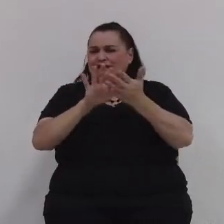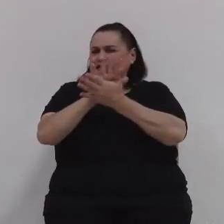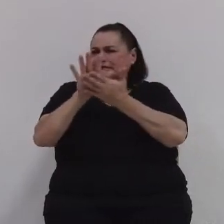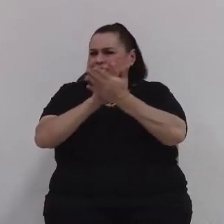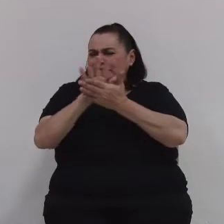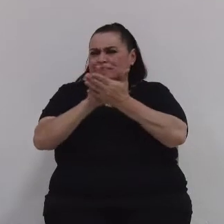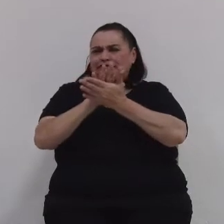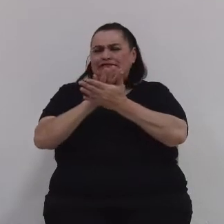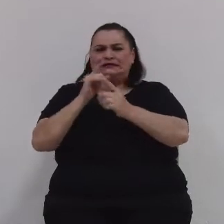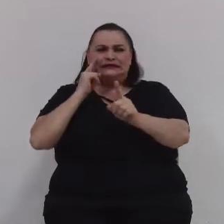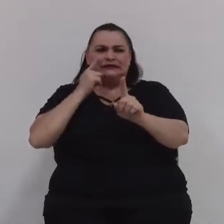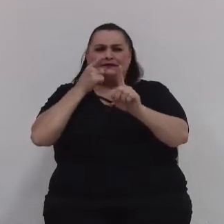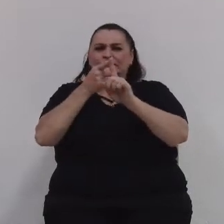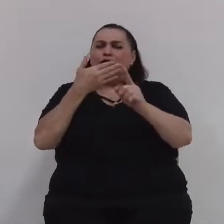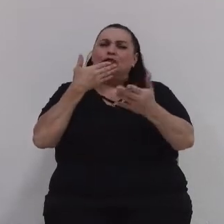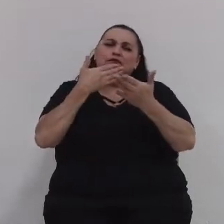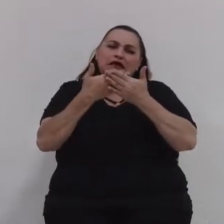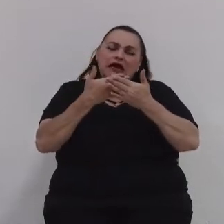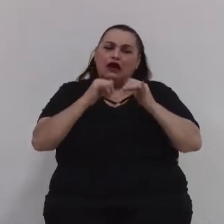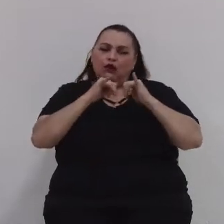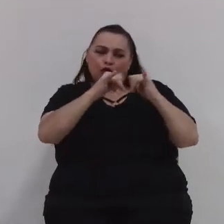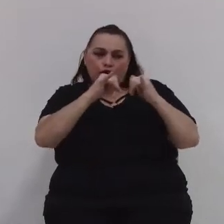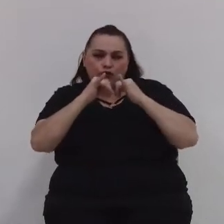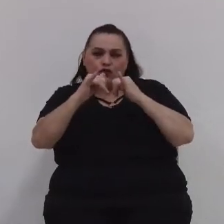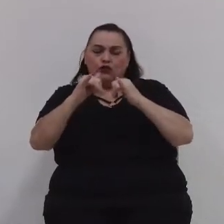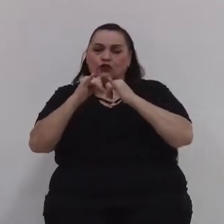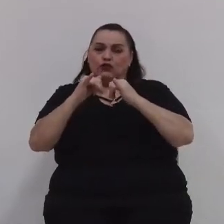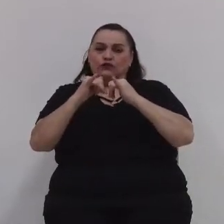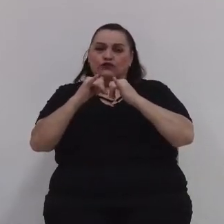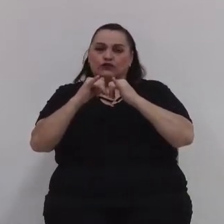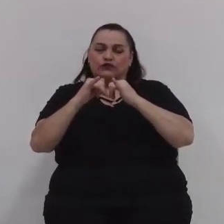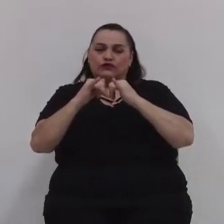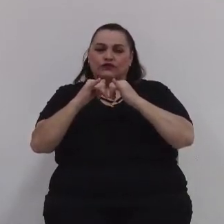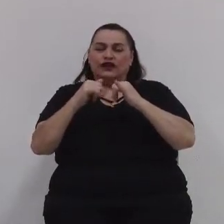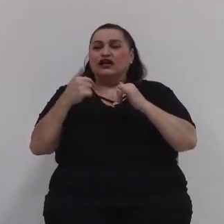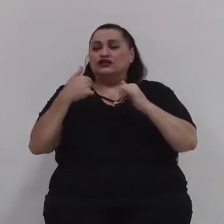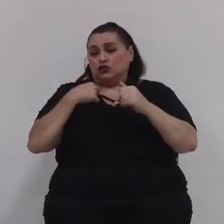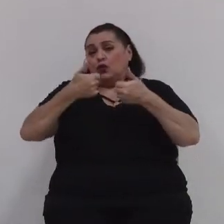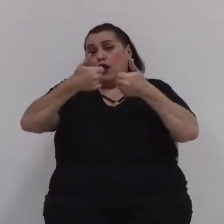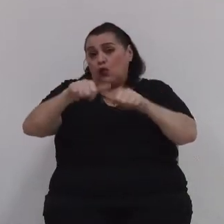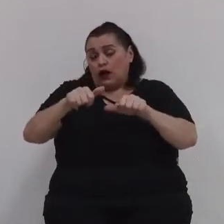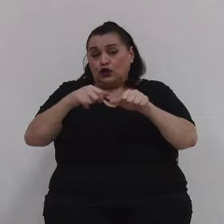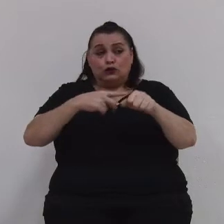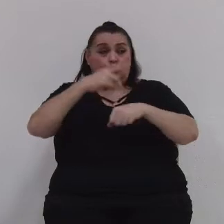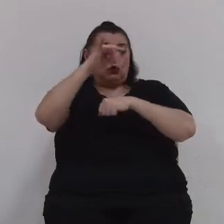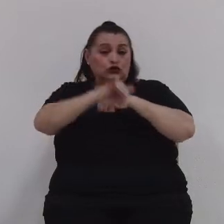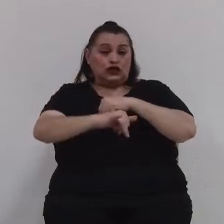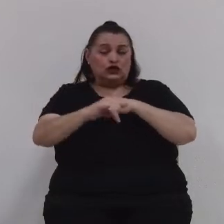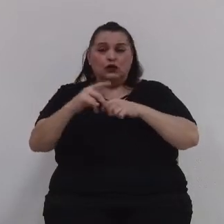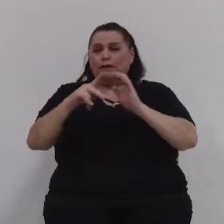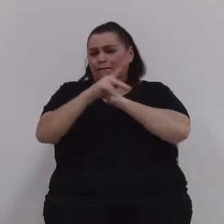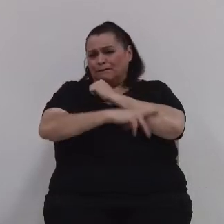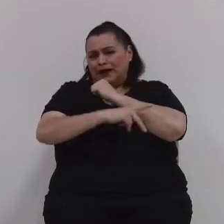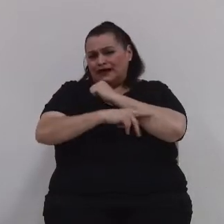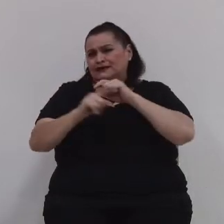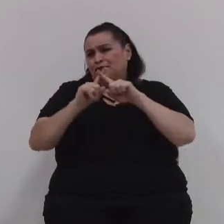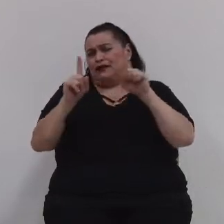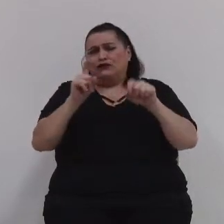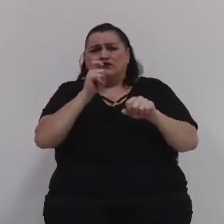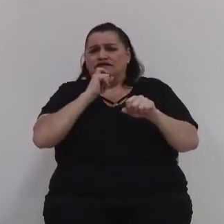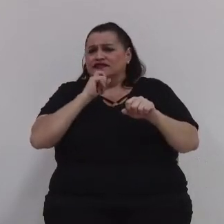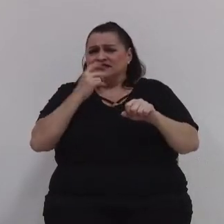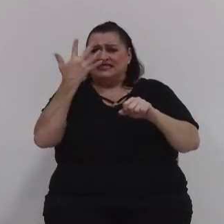apelación al bien común, a la necesidad de ponerme de acuerdo con el proyecto país. Va a ser muy difícil que 5 millones de